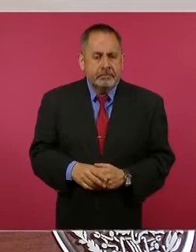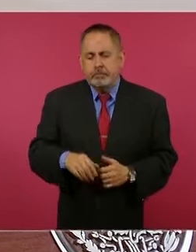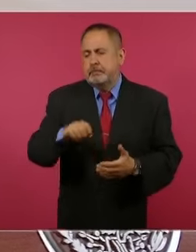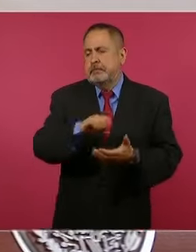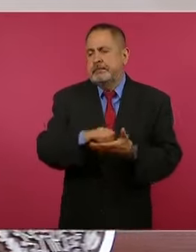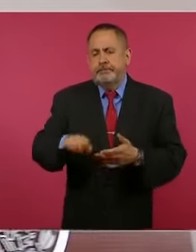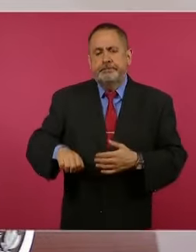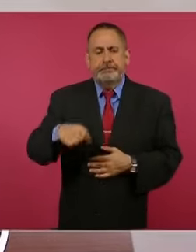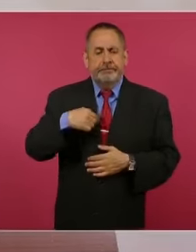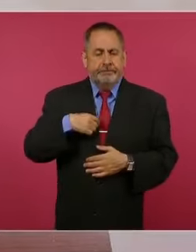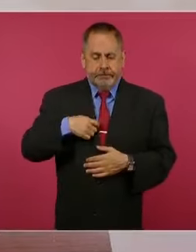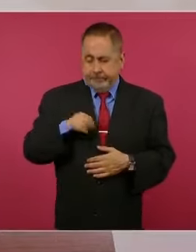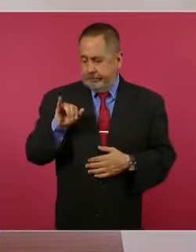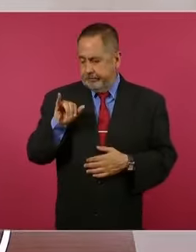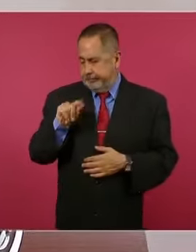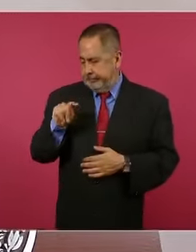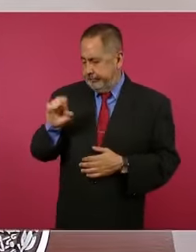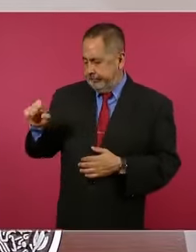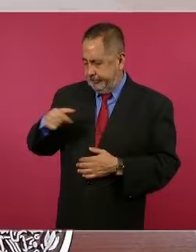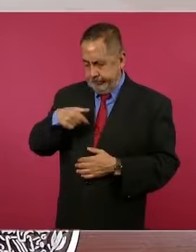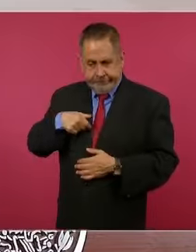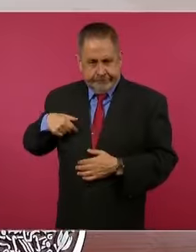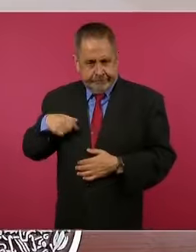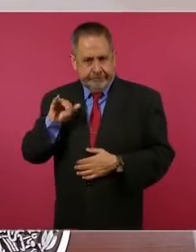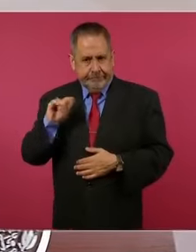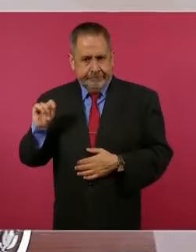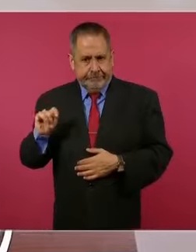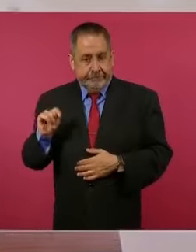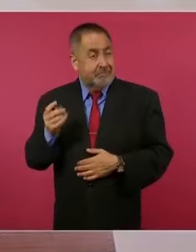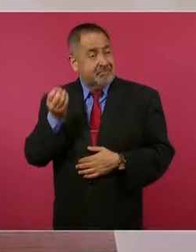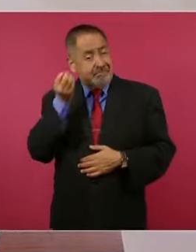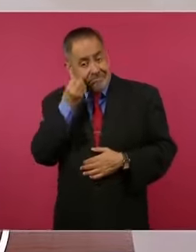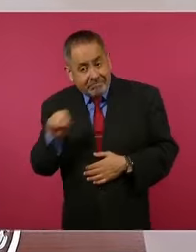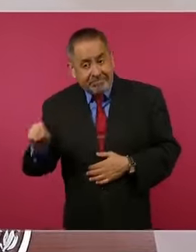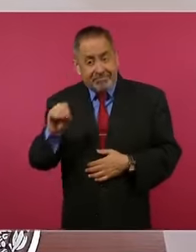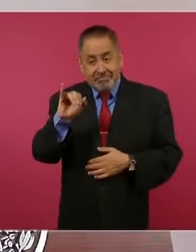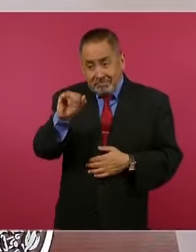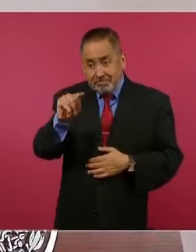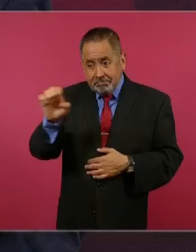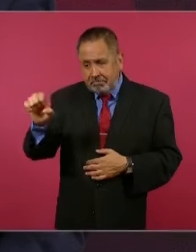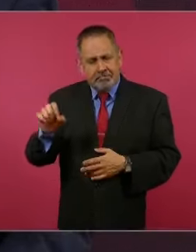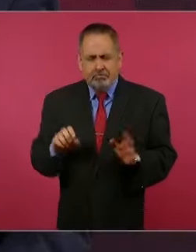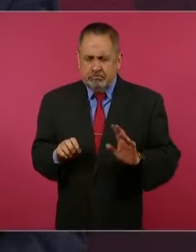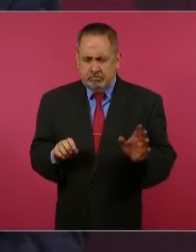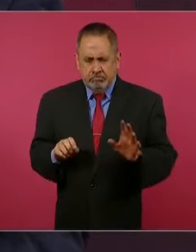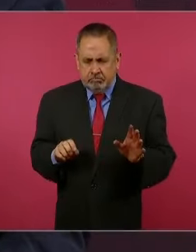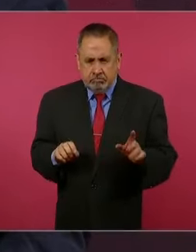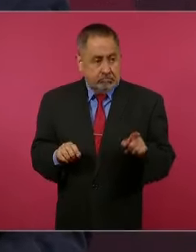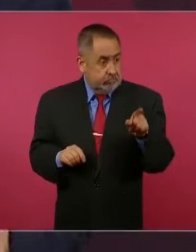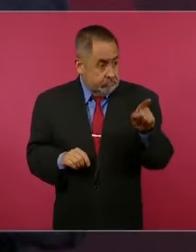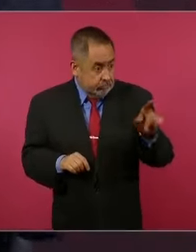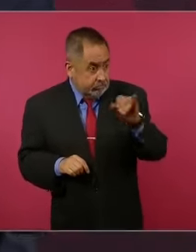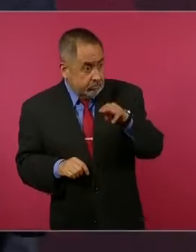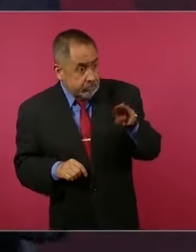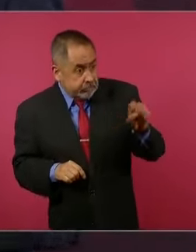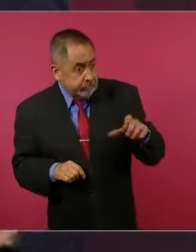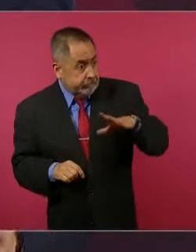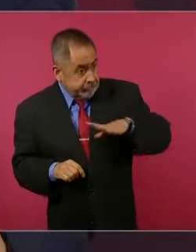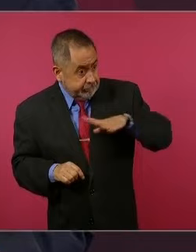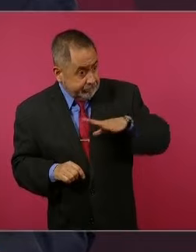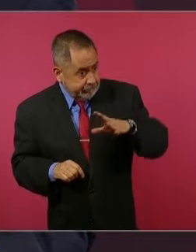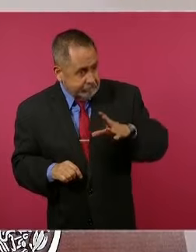soy del ise tengo que ir a una clínica del ise si soy